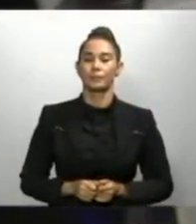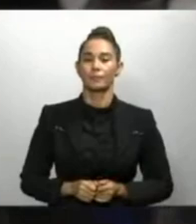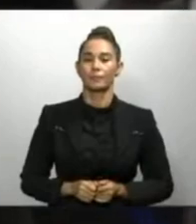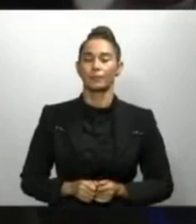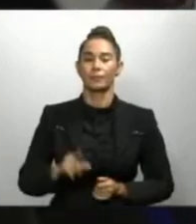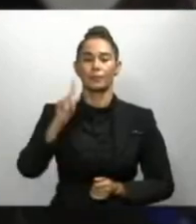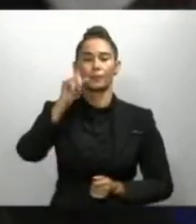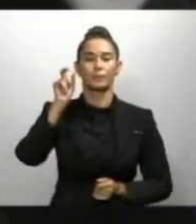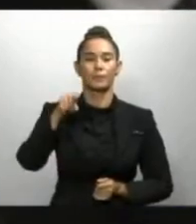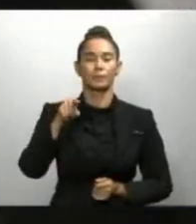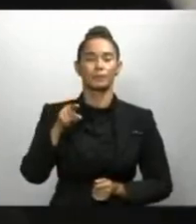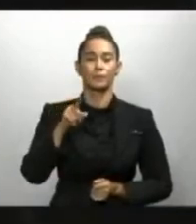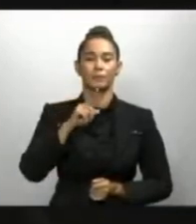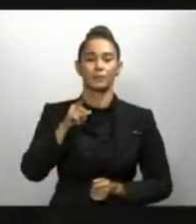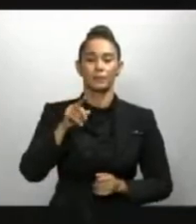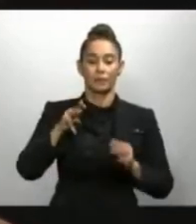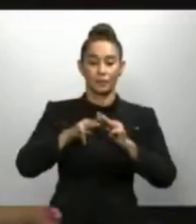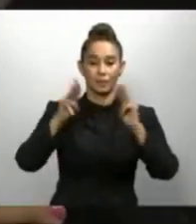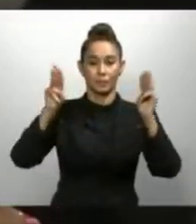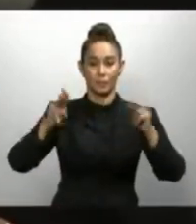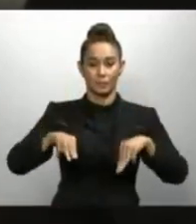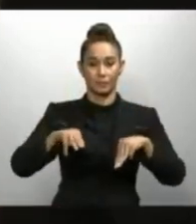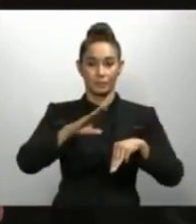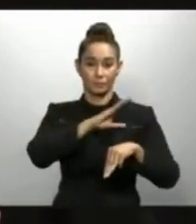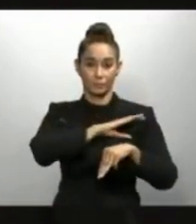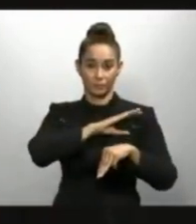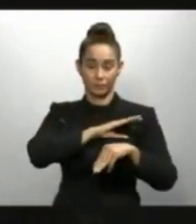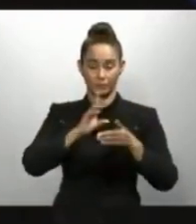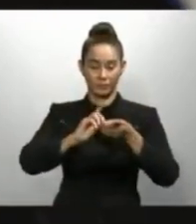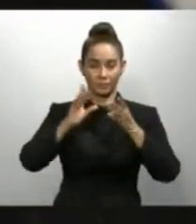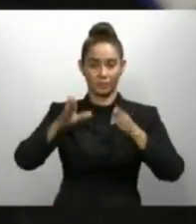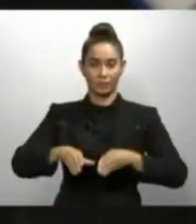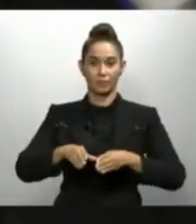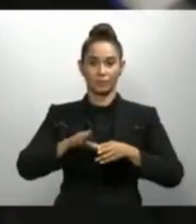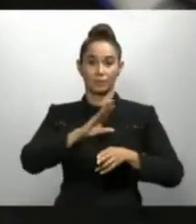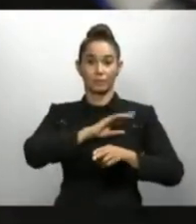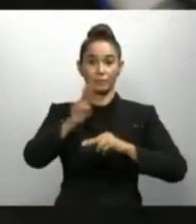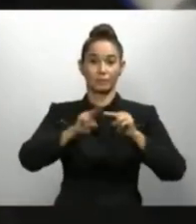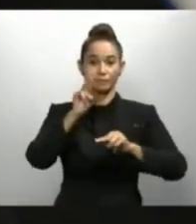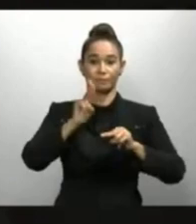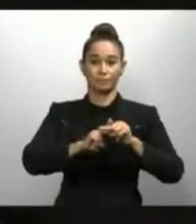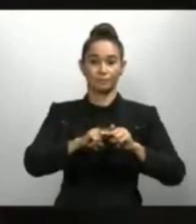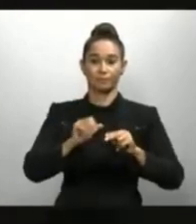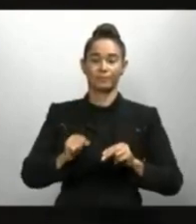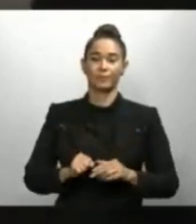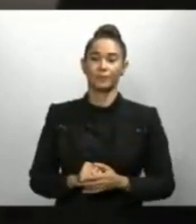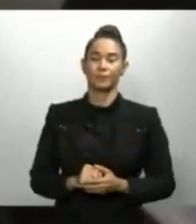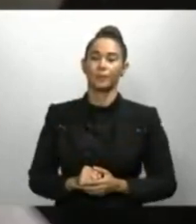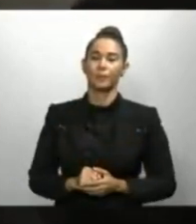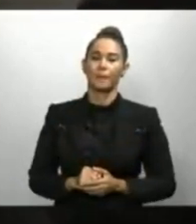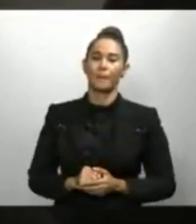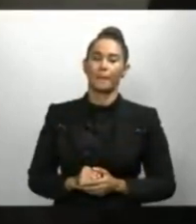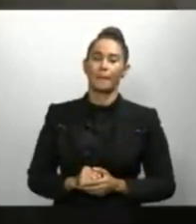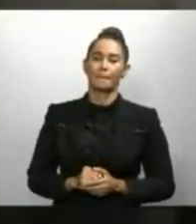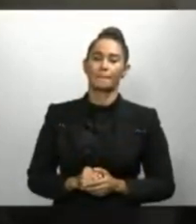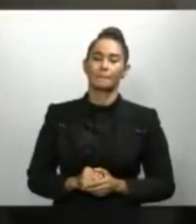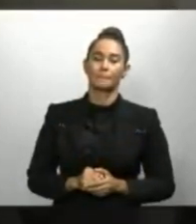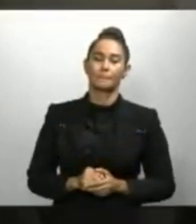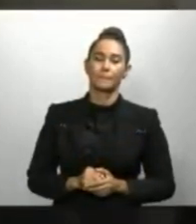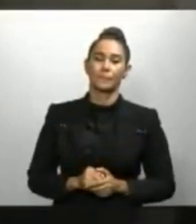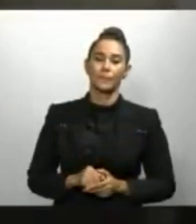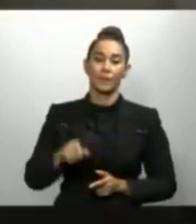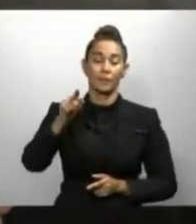Mi pregunta va para el ministro de Defensa y al director de la Policía Nacional. Y es que si se está